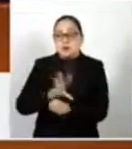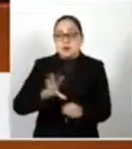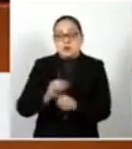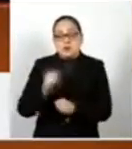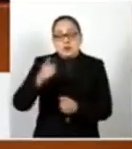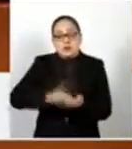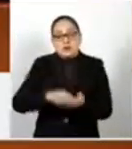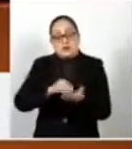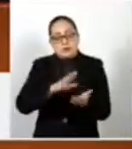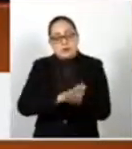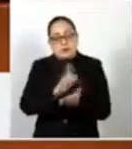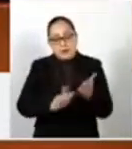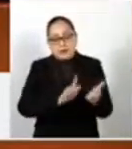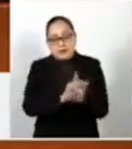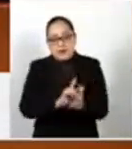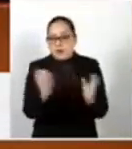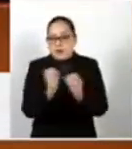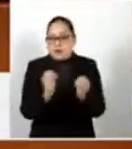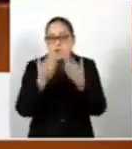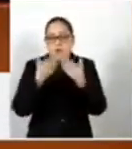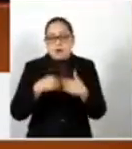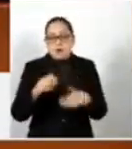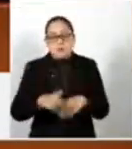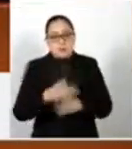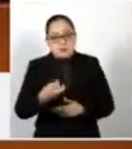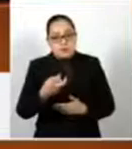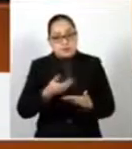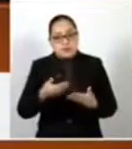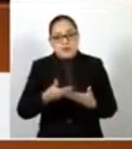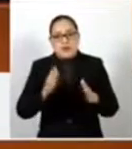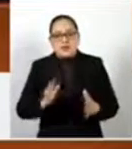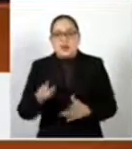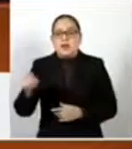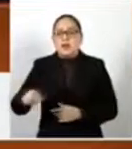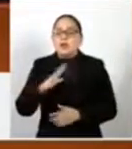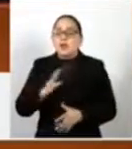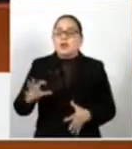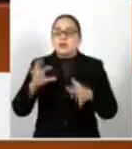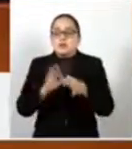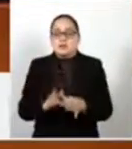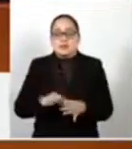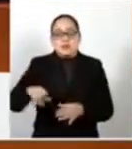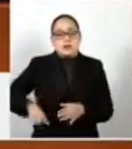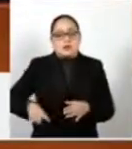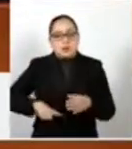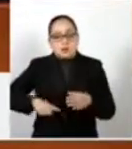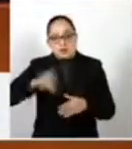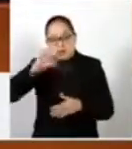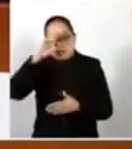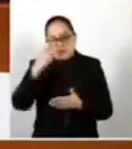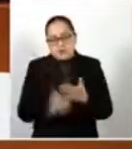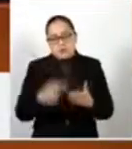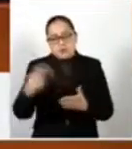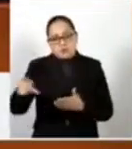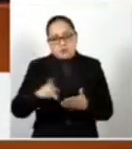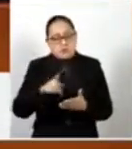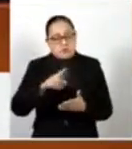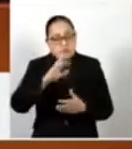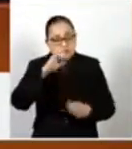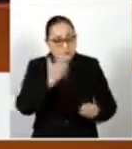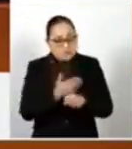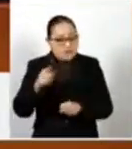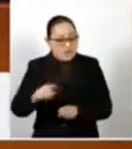el ordenamiento legal interno, en donde yace el incumplimiento del Estado mexicano de su obligación de